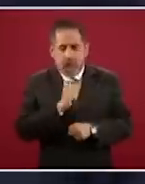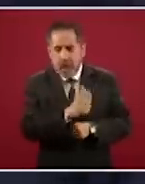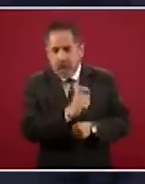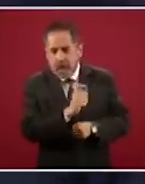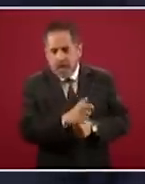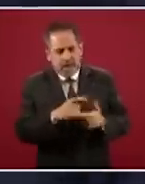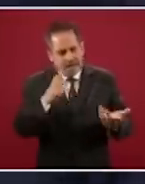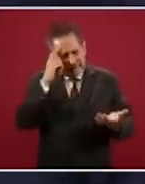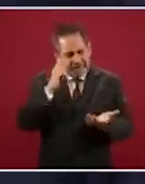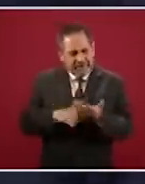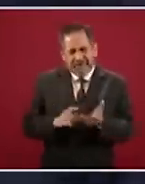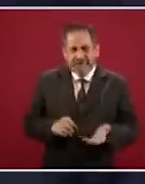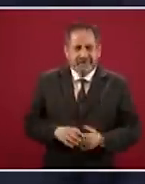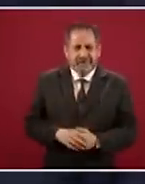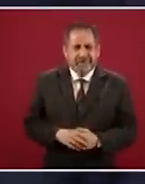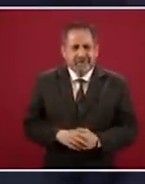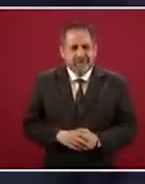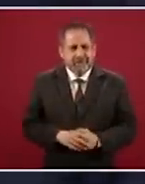¿Ustedes creen